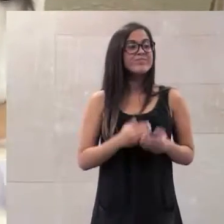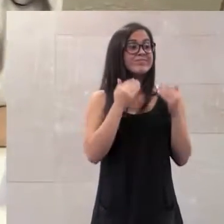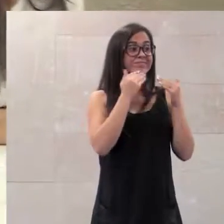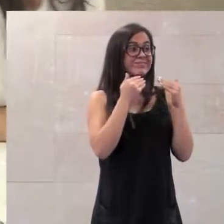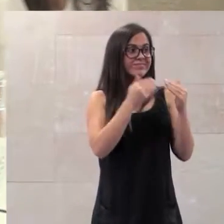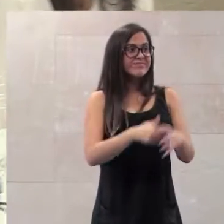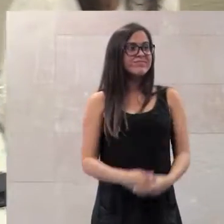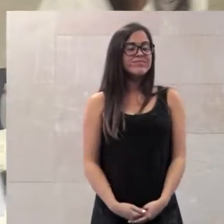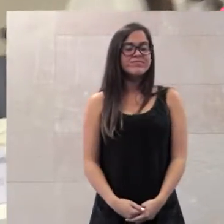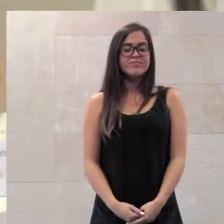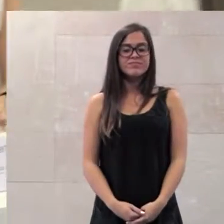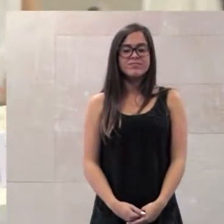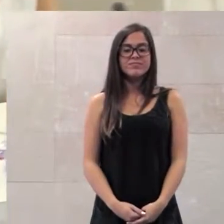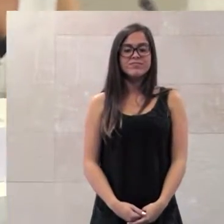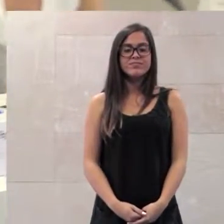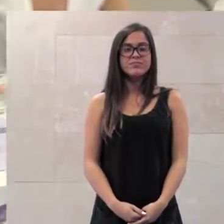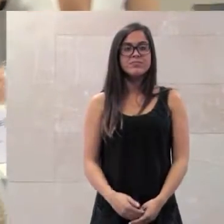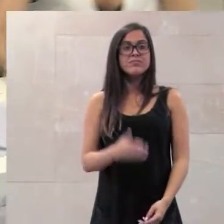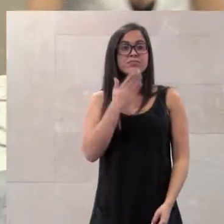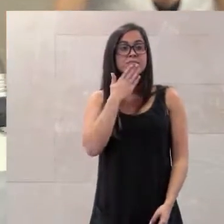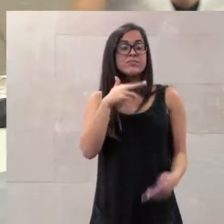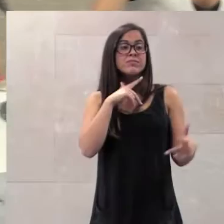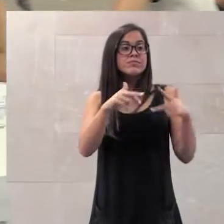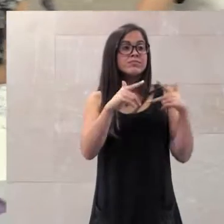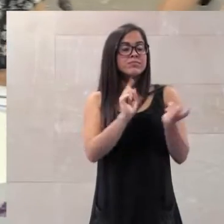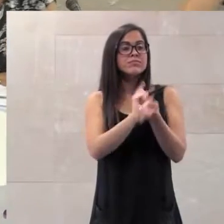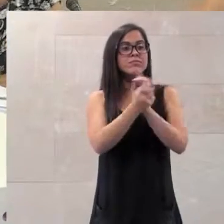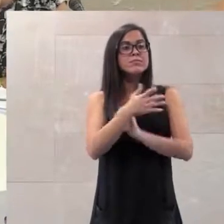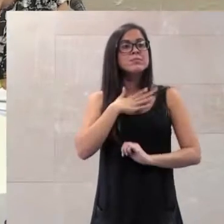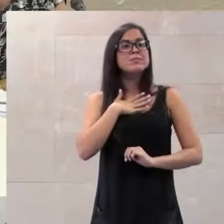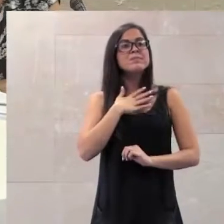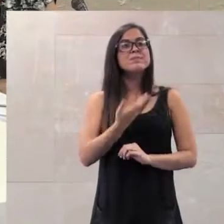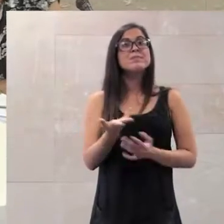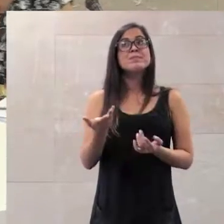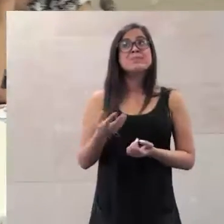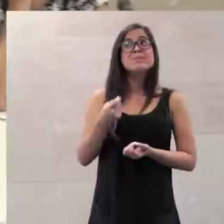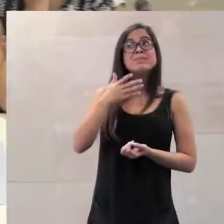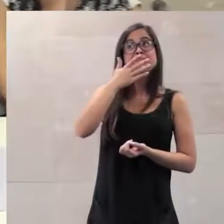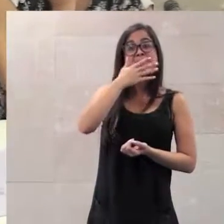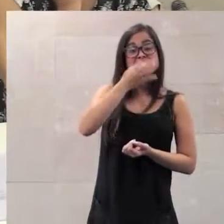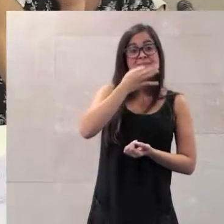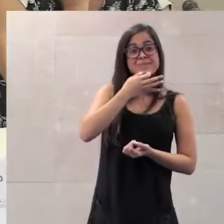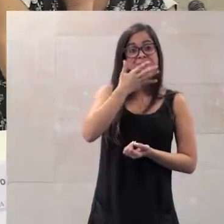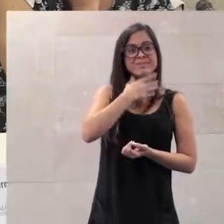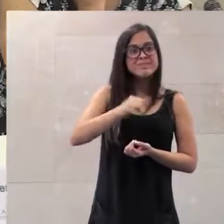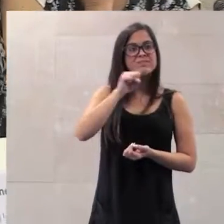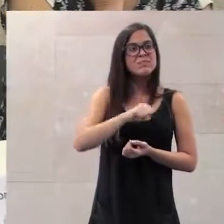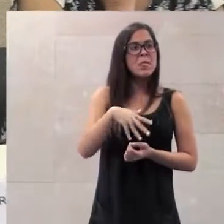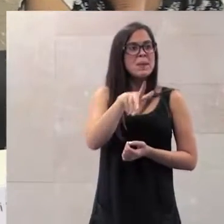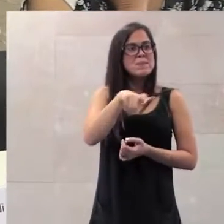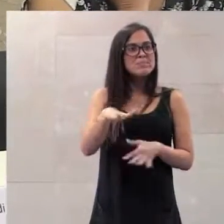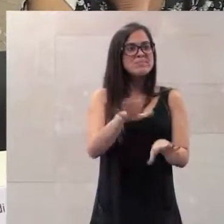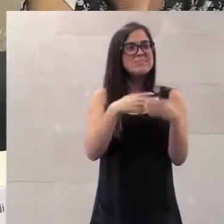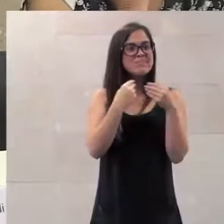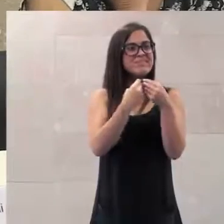recasco. Egia esateko niretzako oso arratzalde polita da, eta gainera hainbeste jende ikustea,